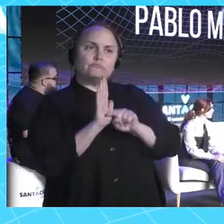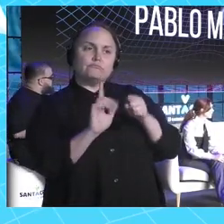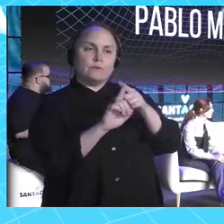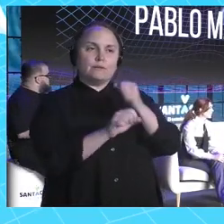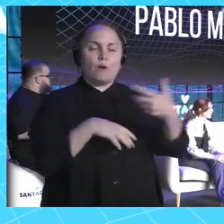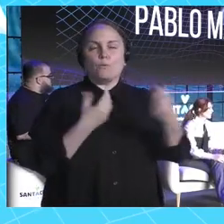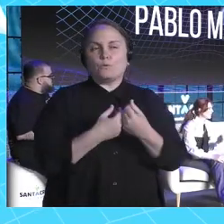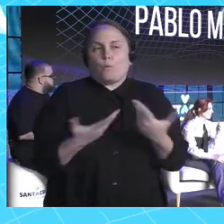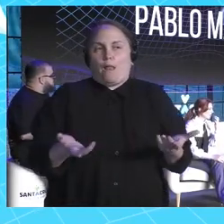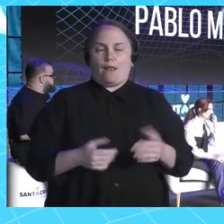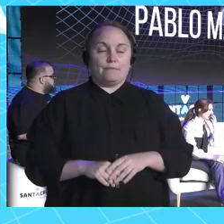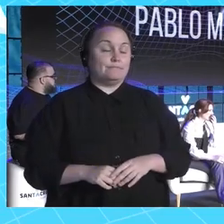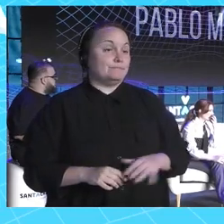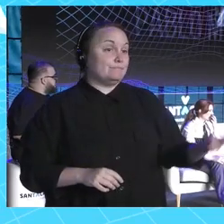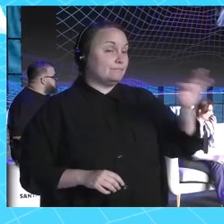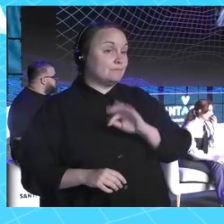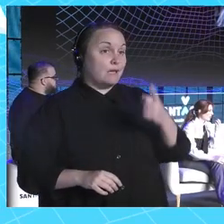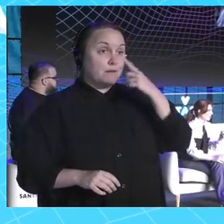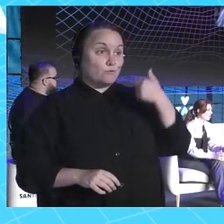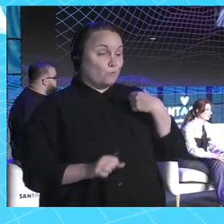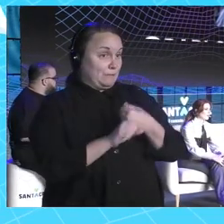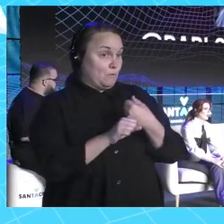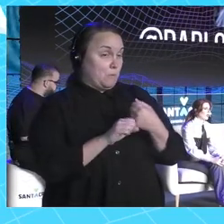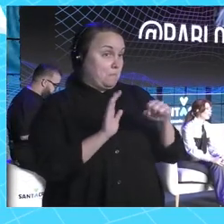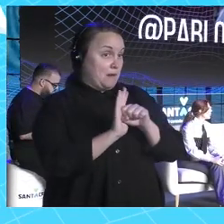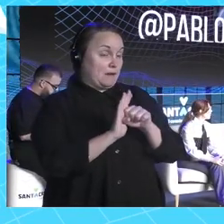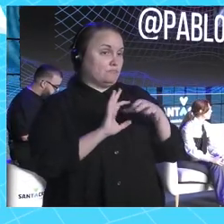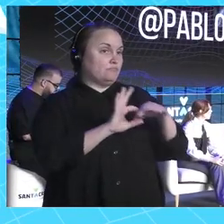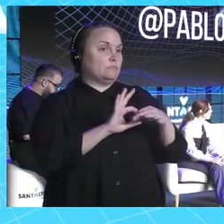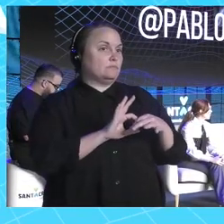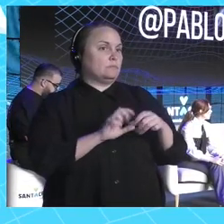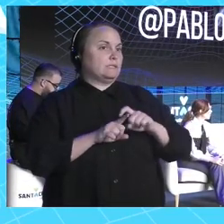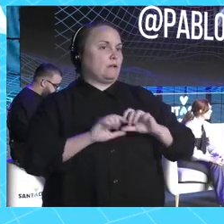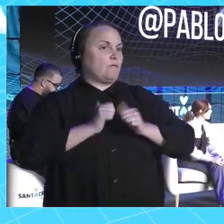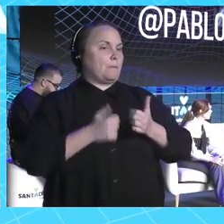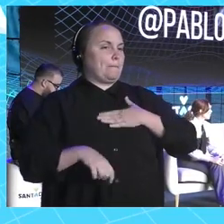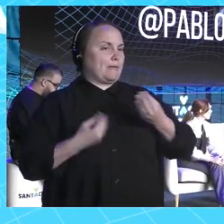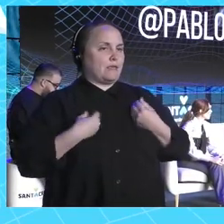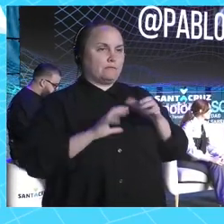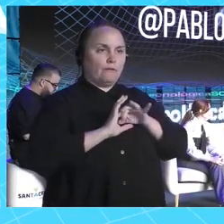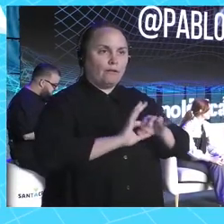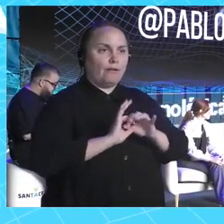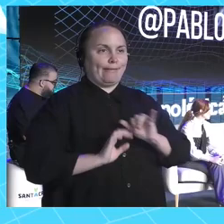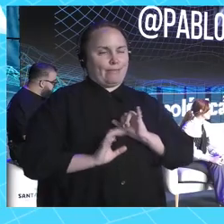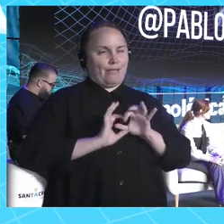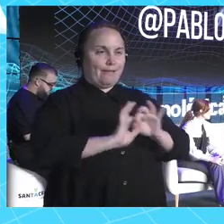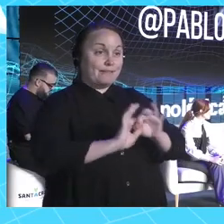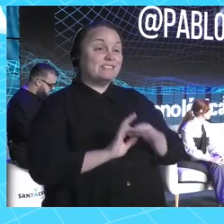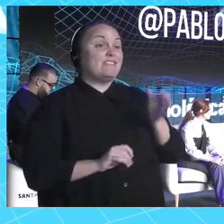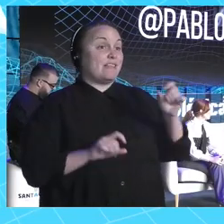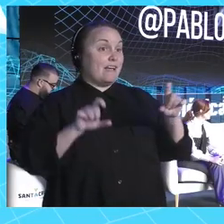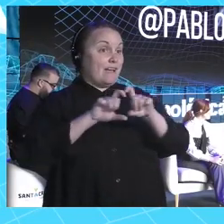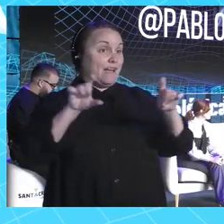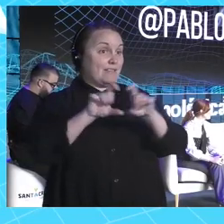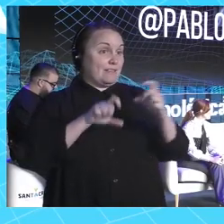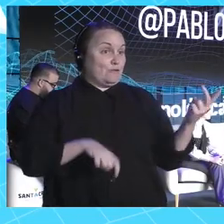ella Pues mira yo realmente trabajo con las marcas pues que tienen que ver con mi estilo de vida no con las que me identifico también Es verdad que como trabajo con dos